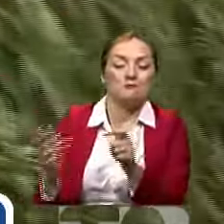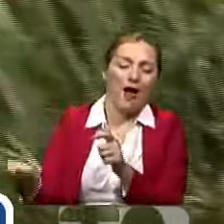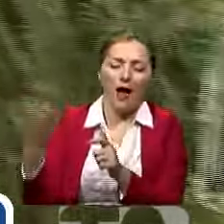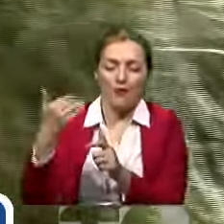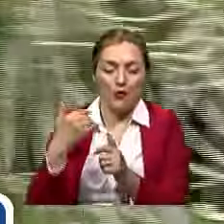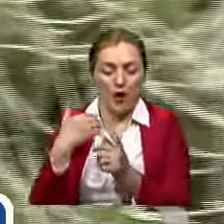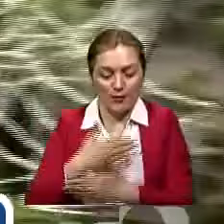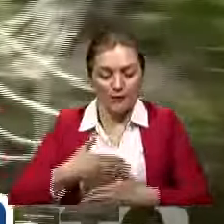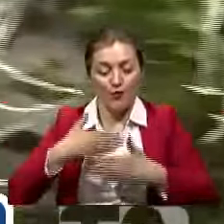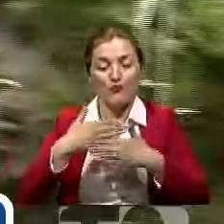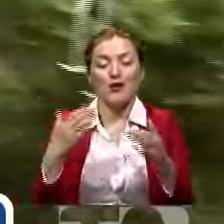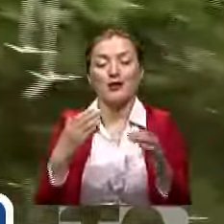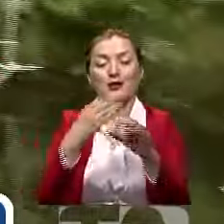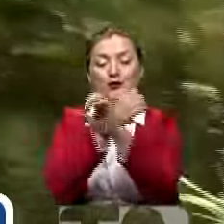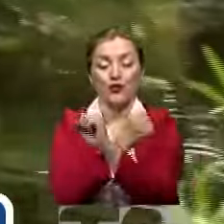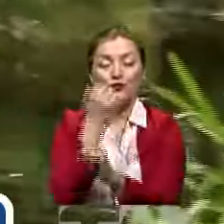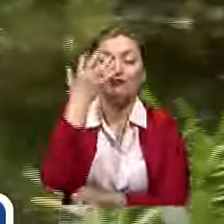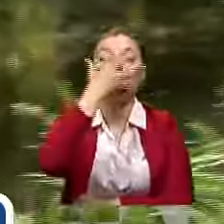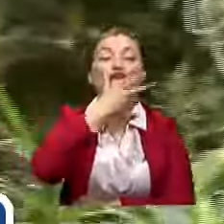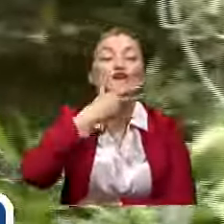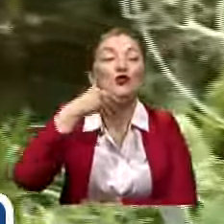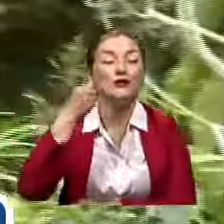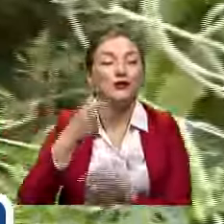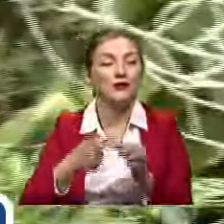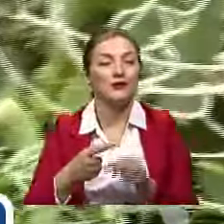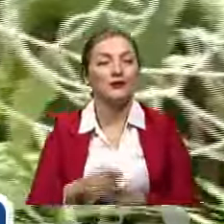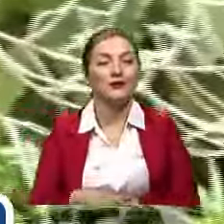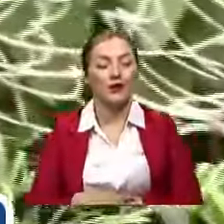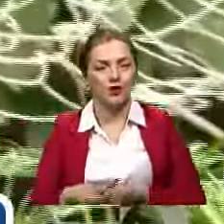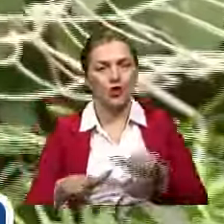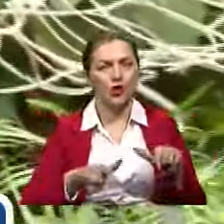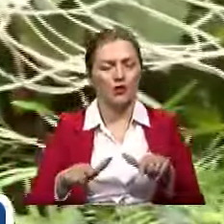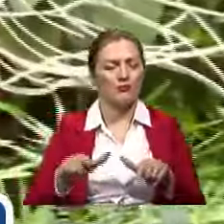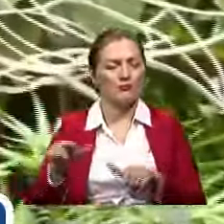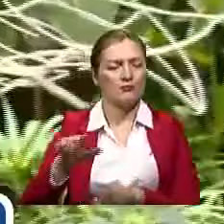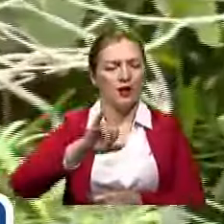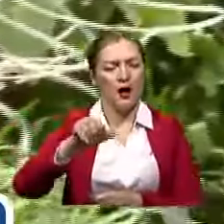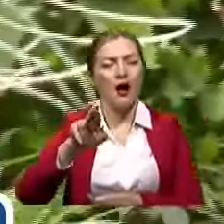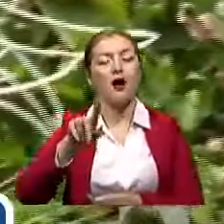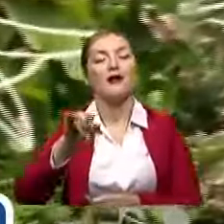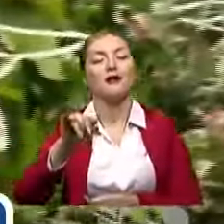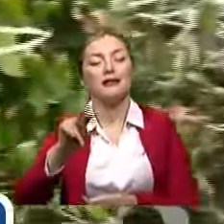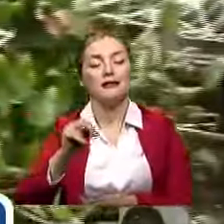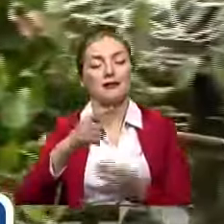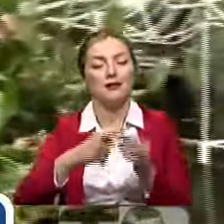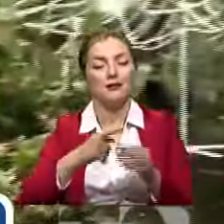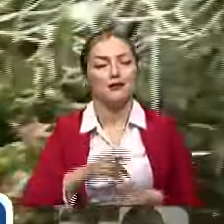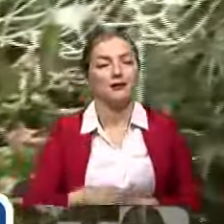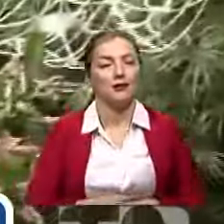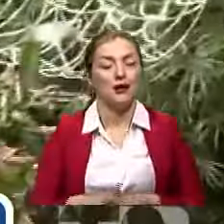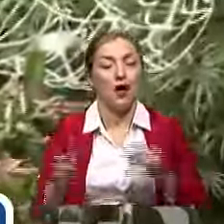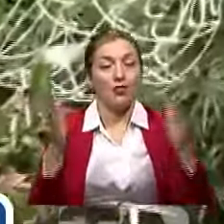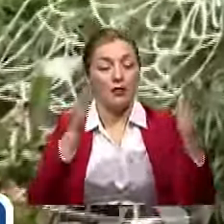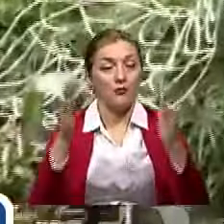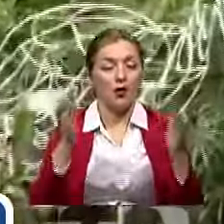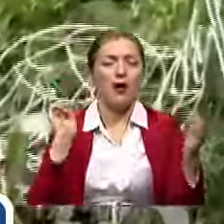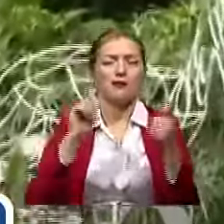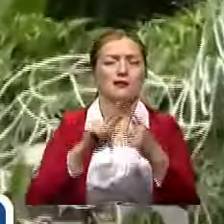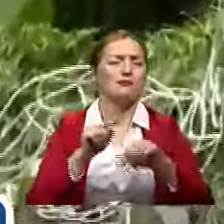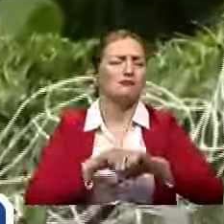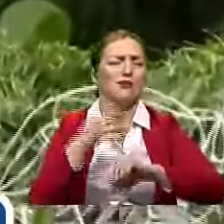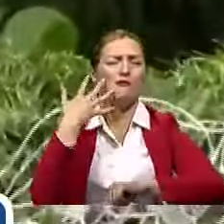verano durante las noches tan bonitas que están en la capital, acá en el Jardín Botánico de Quito. Esta es una exposición temporal, ¿hasta cuándo